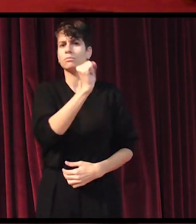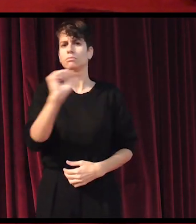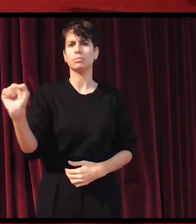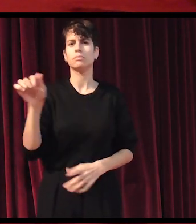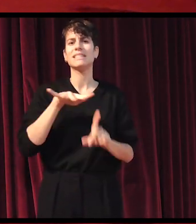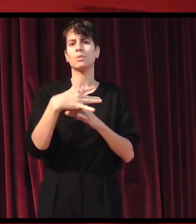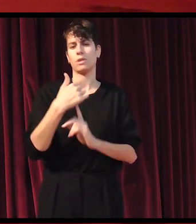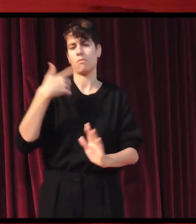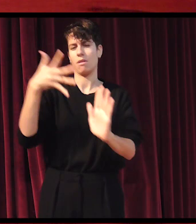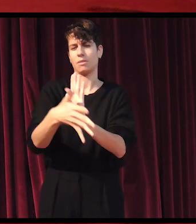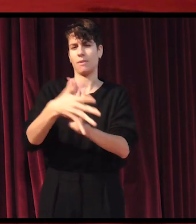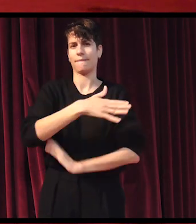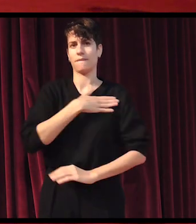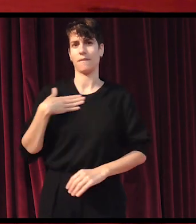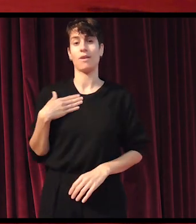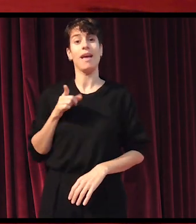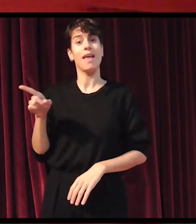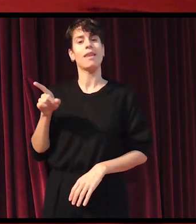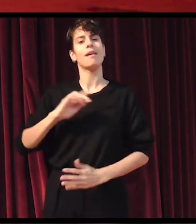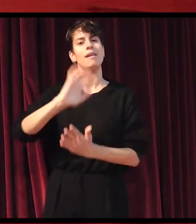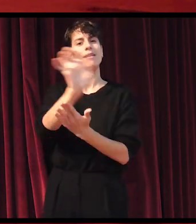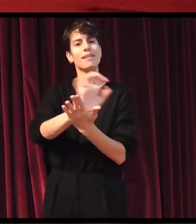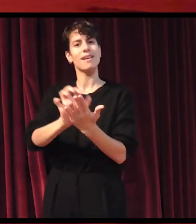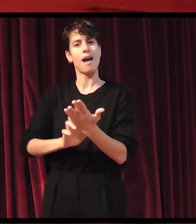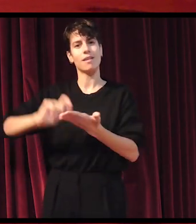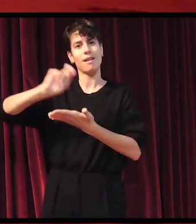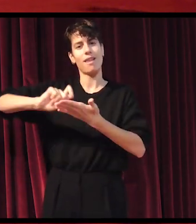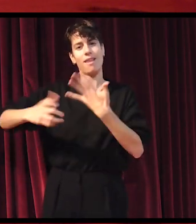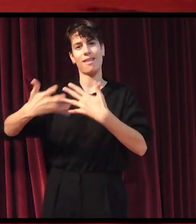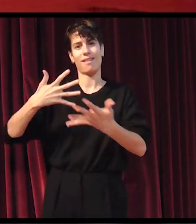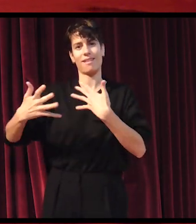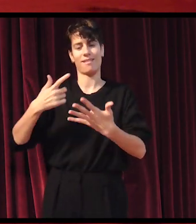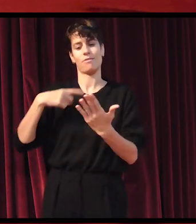Procedo a leer la carta que él ha escrito y con la que hoy quiero darle voz aquí.